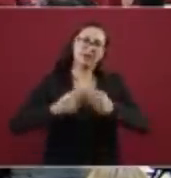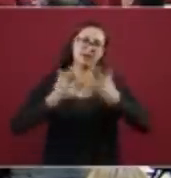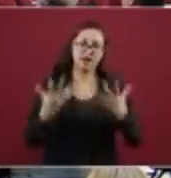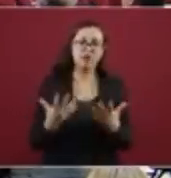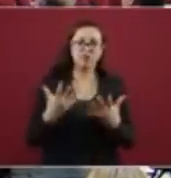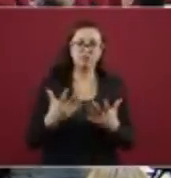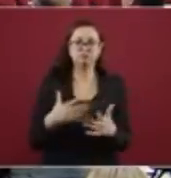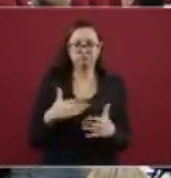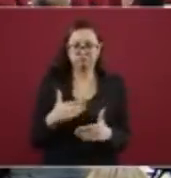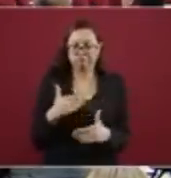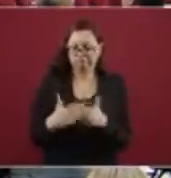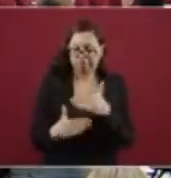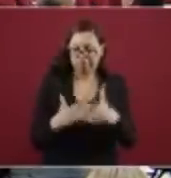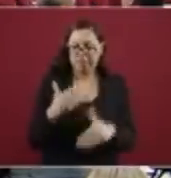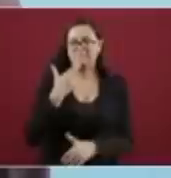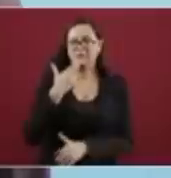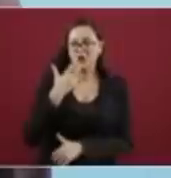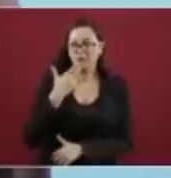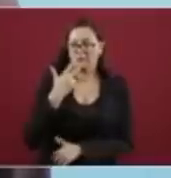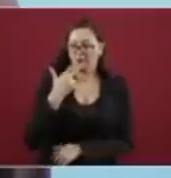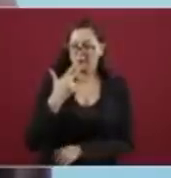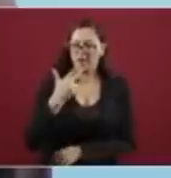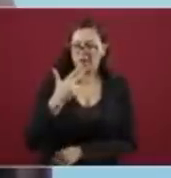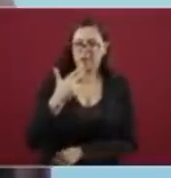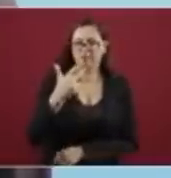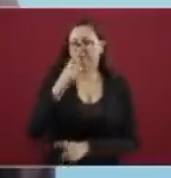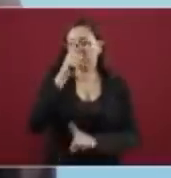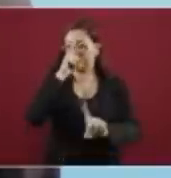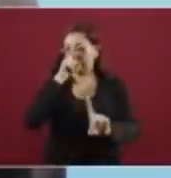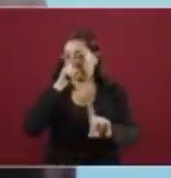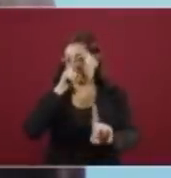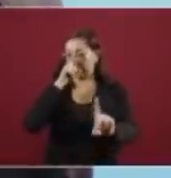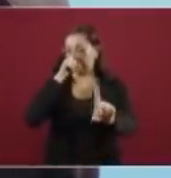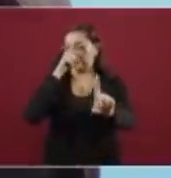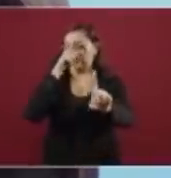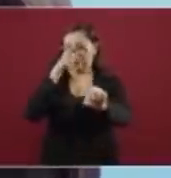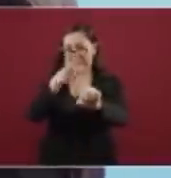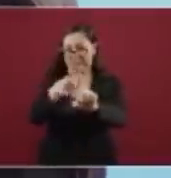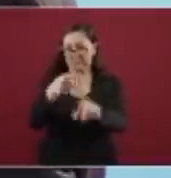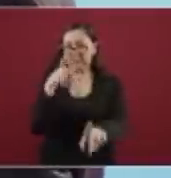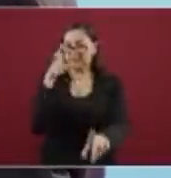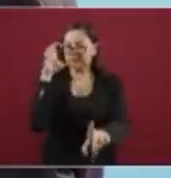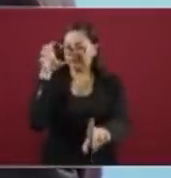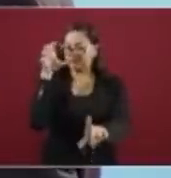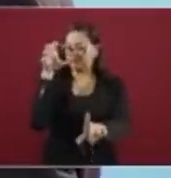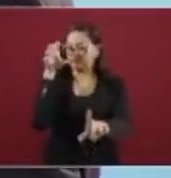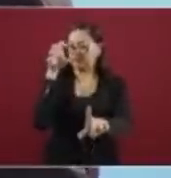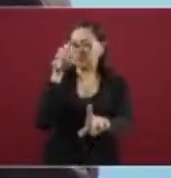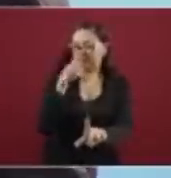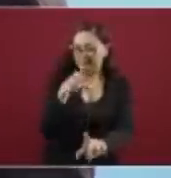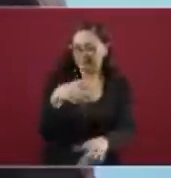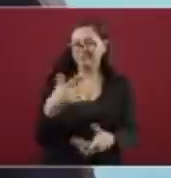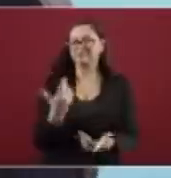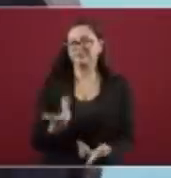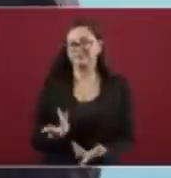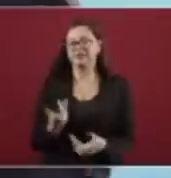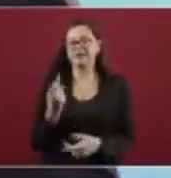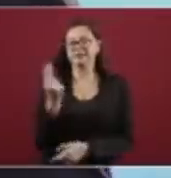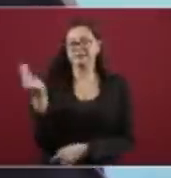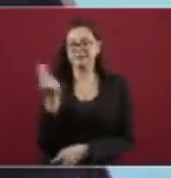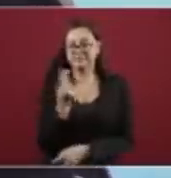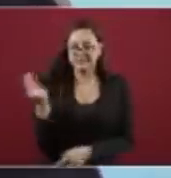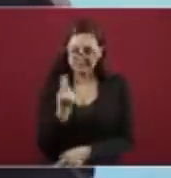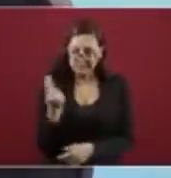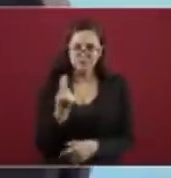mejorar, este es un desafío, un reto, nada más que necesitamos la integración de la